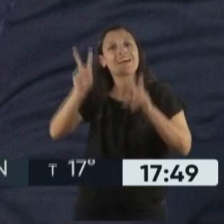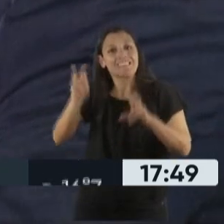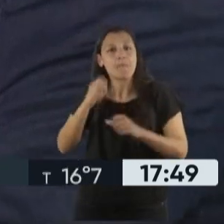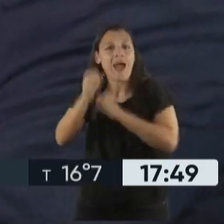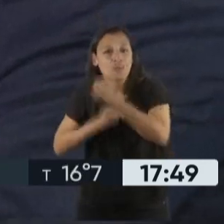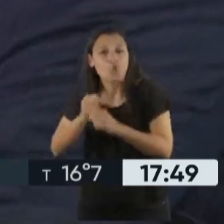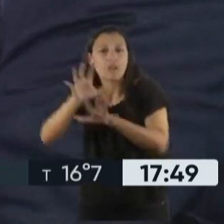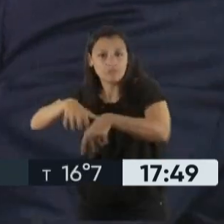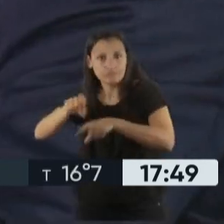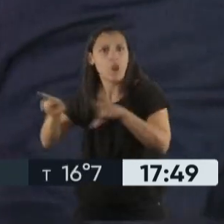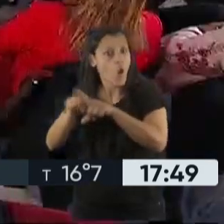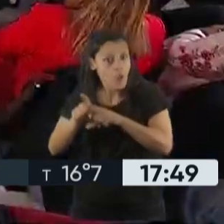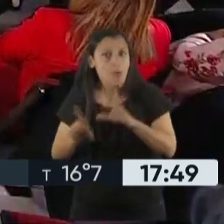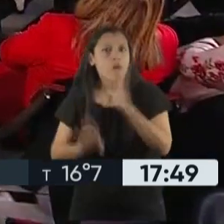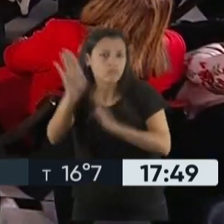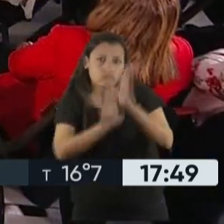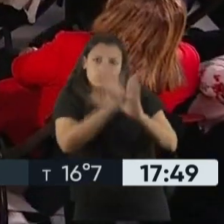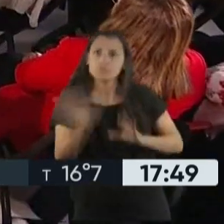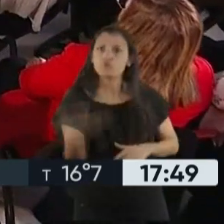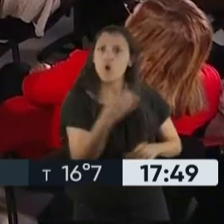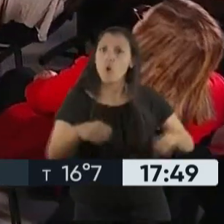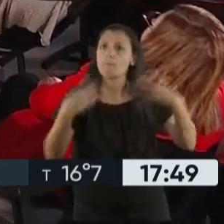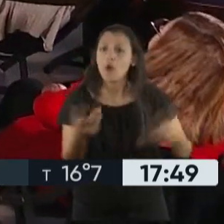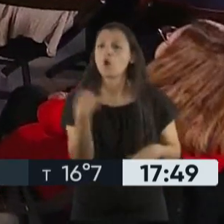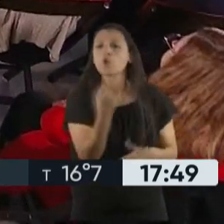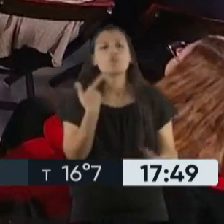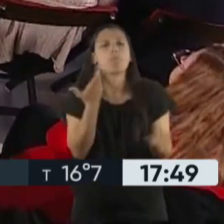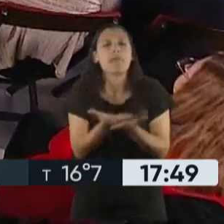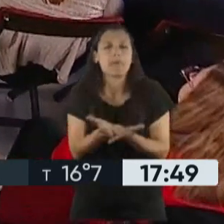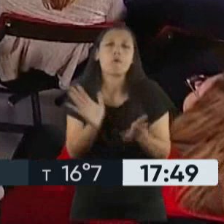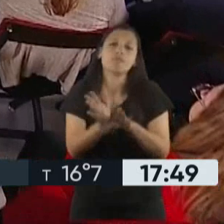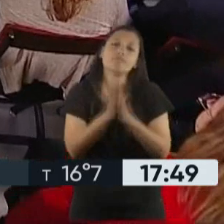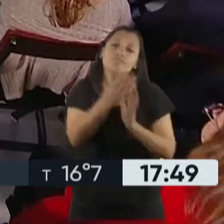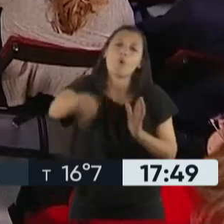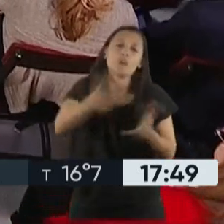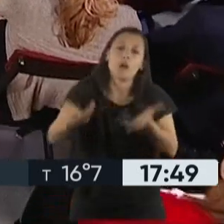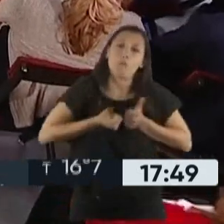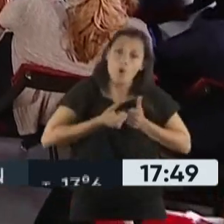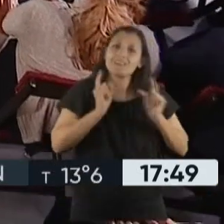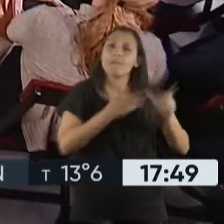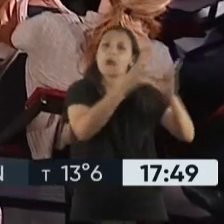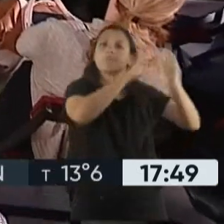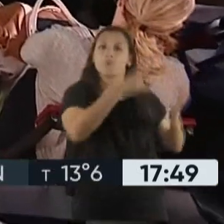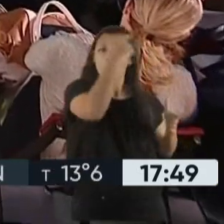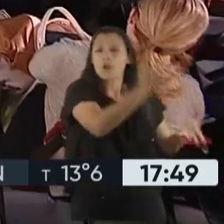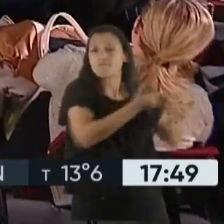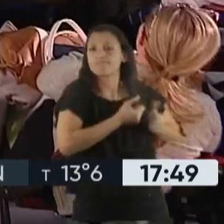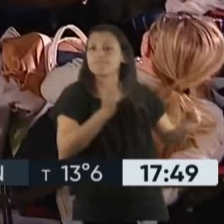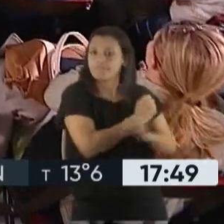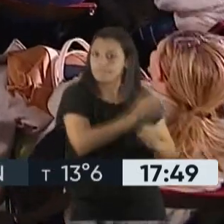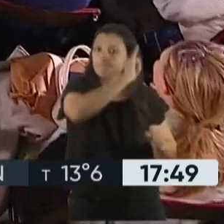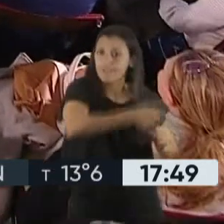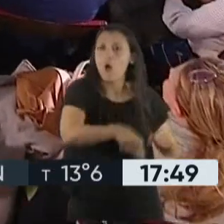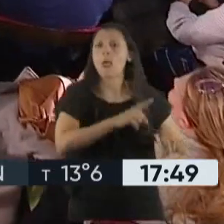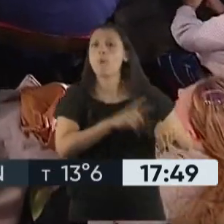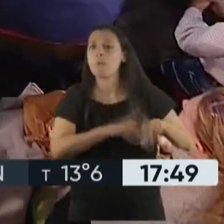agroindustria. Pedimos y valoraremos profundamente el acompañamiento del Congreso de la Nación en estas circunstancias que son